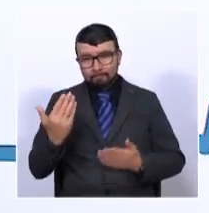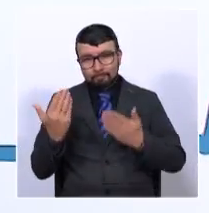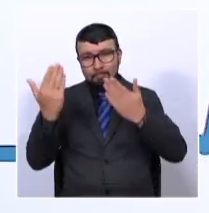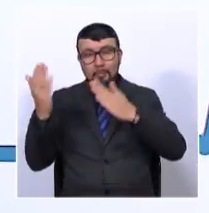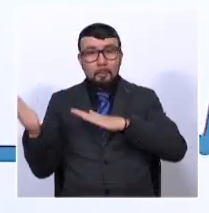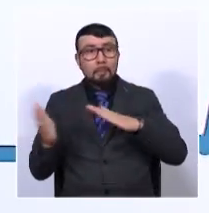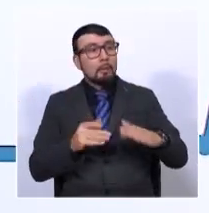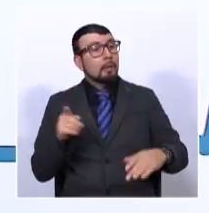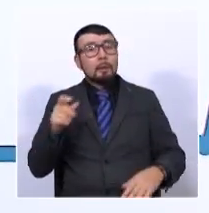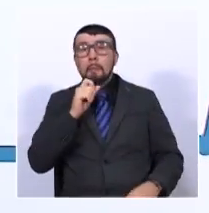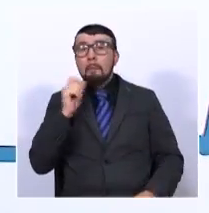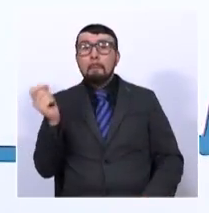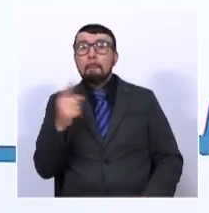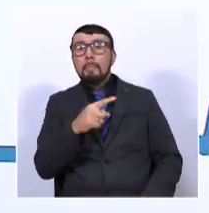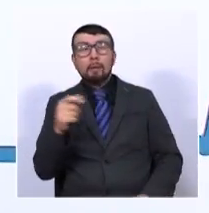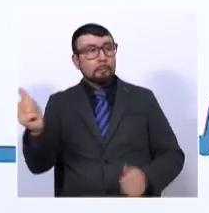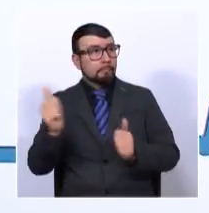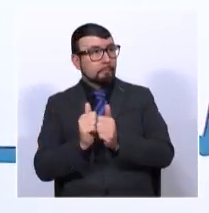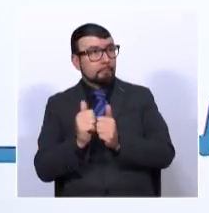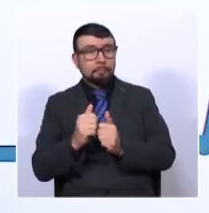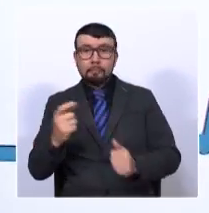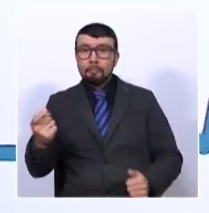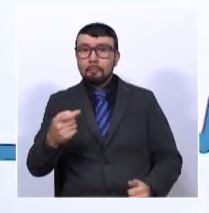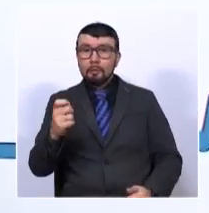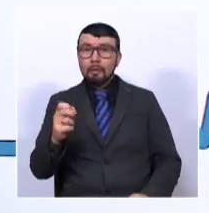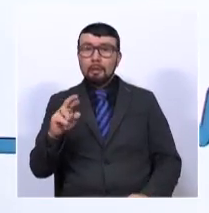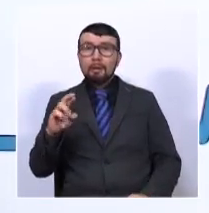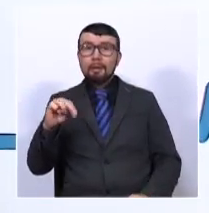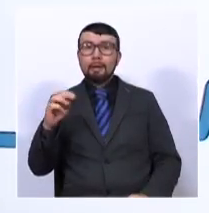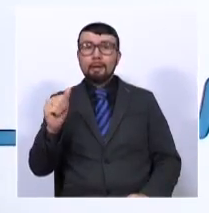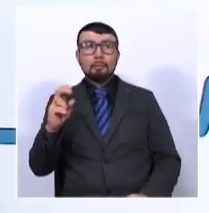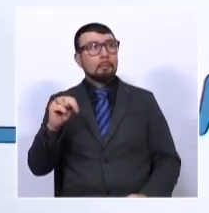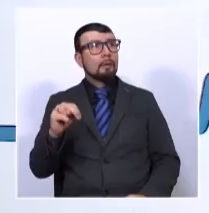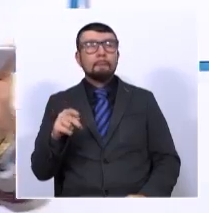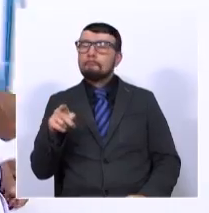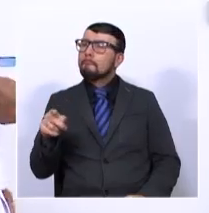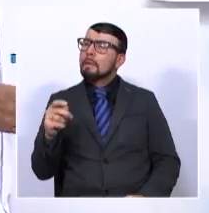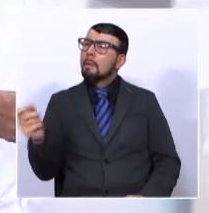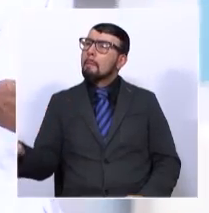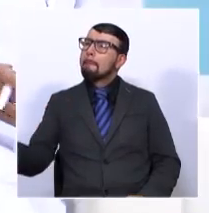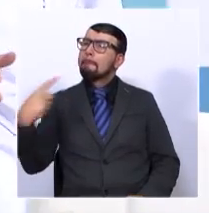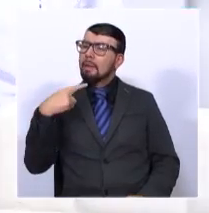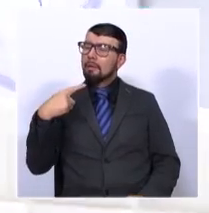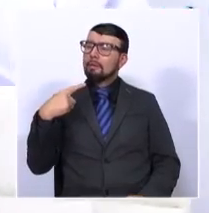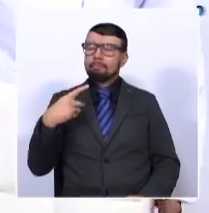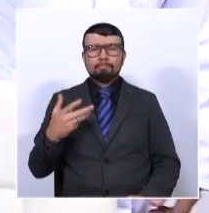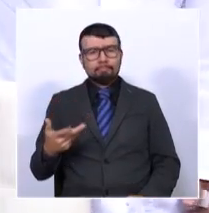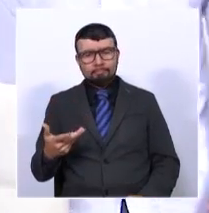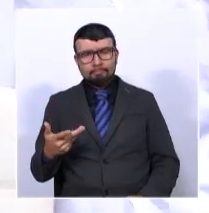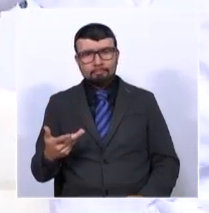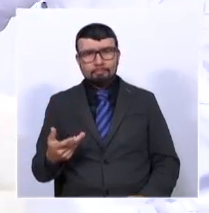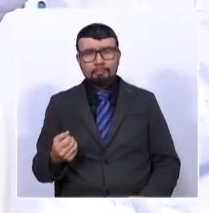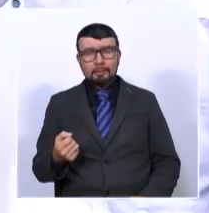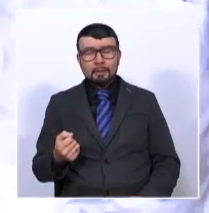doctor Germán, si quiere venir, me acompaña acá en la silla, porque es que esta pregunta, uno podría decir que